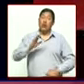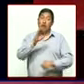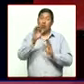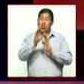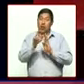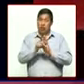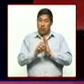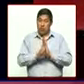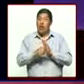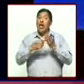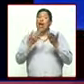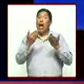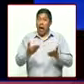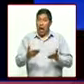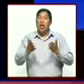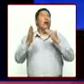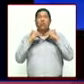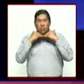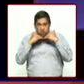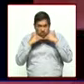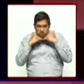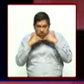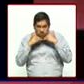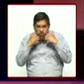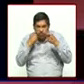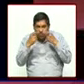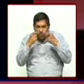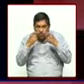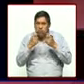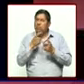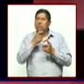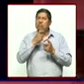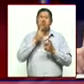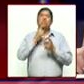su 9º día del Pacto de Unidad. Roberto, contigo.